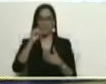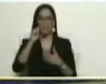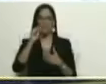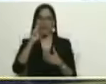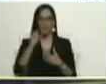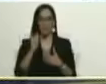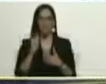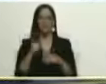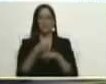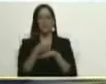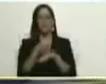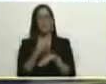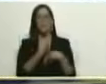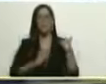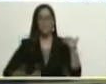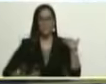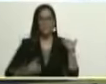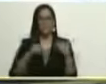Gustavo Petro,